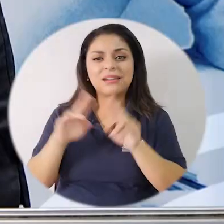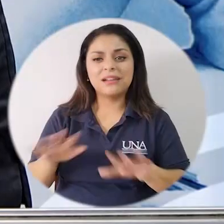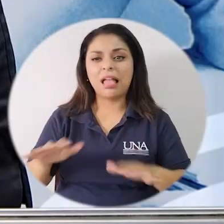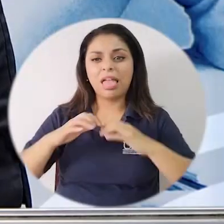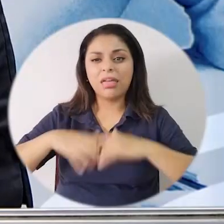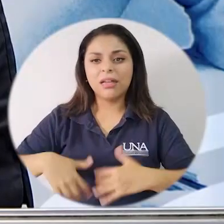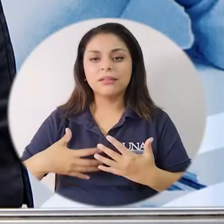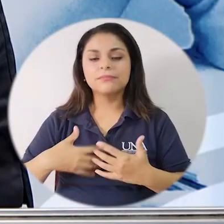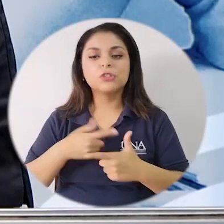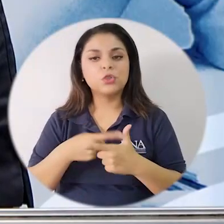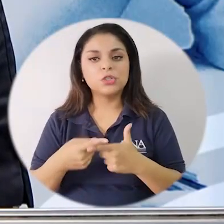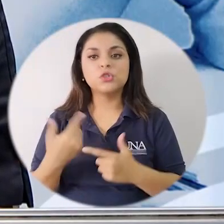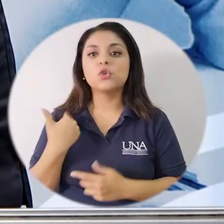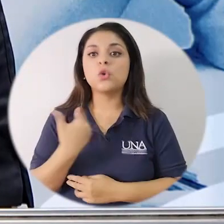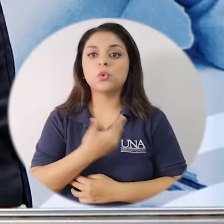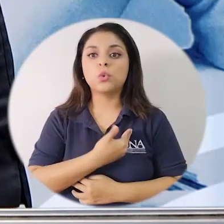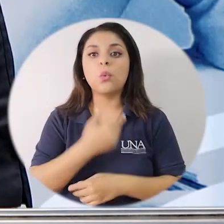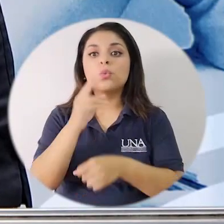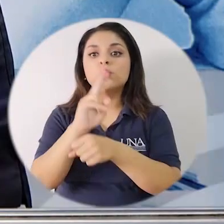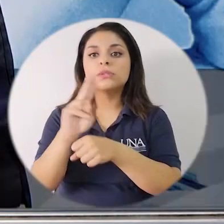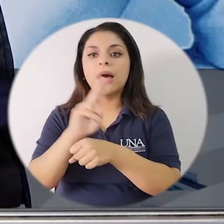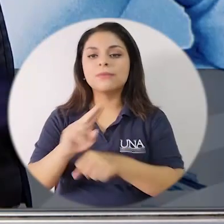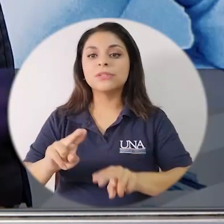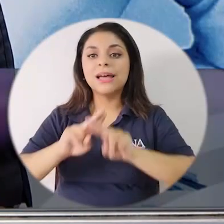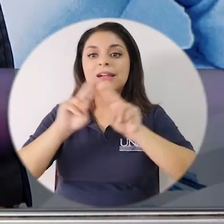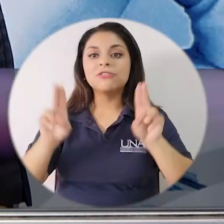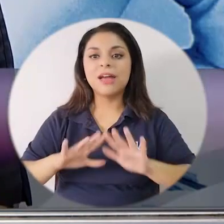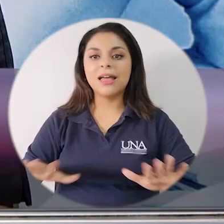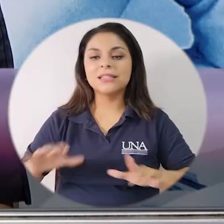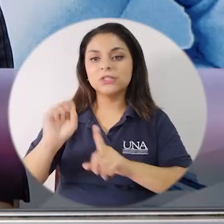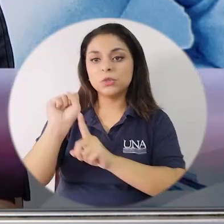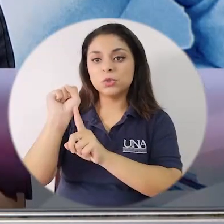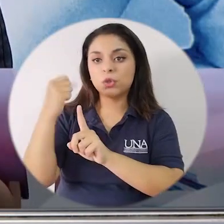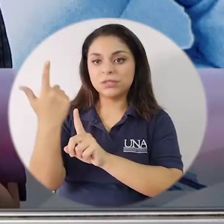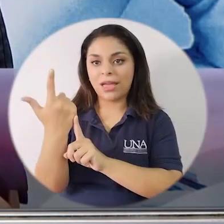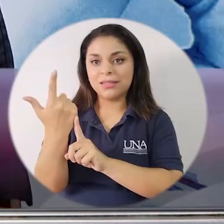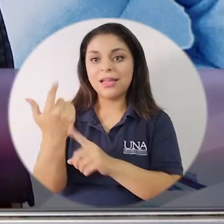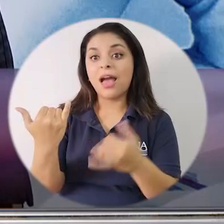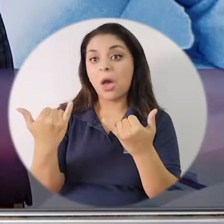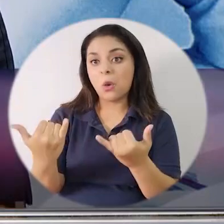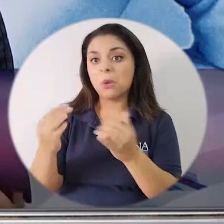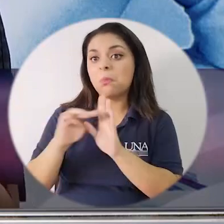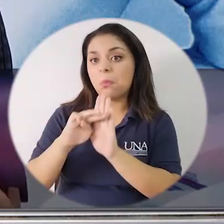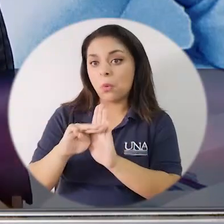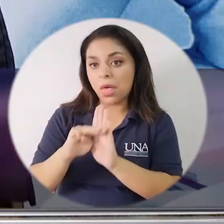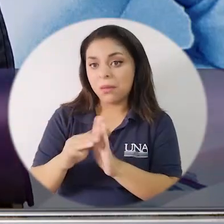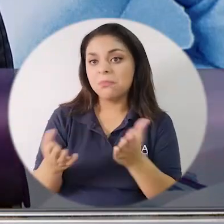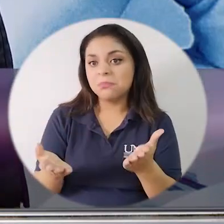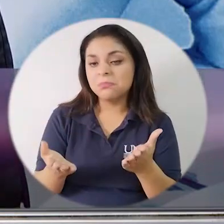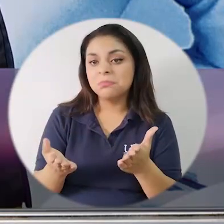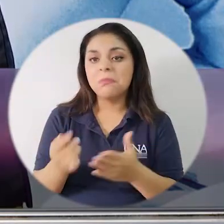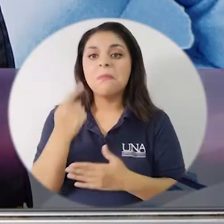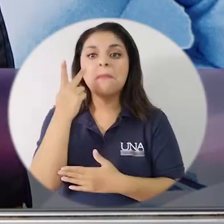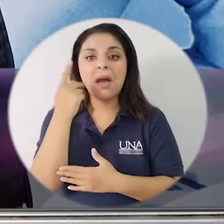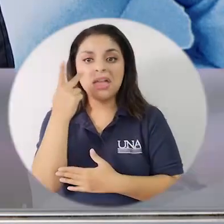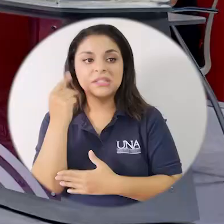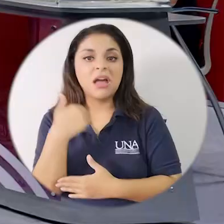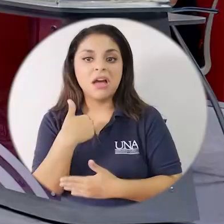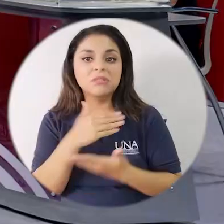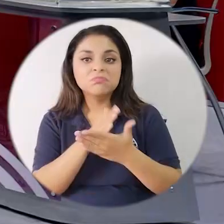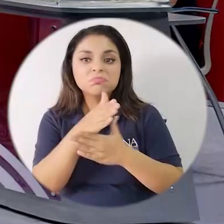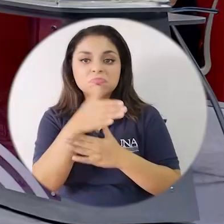internet, entonces quisimos utilizar redes sociales, que ahorita está muy de moda, los padres de familia tienen